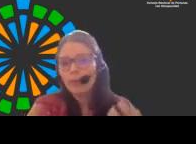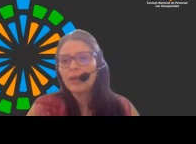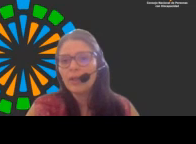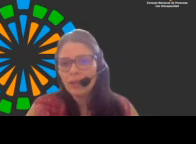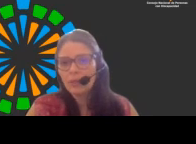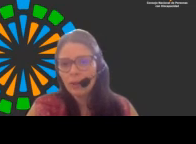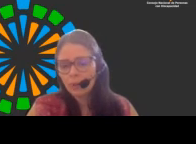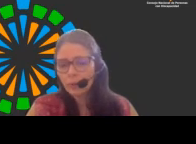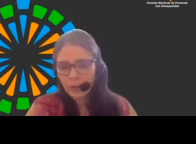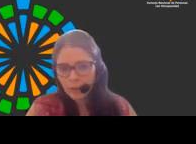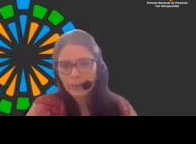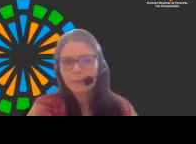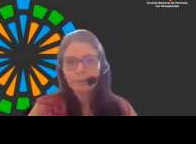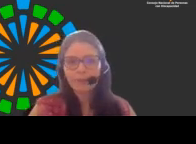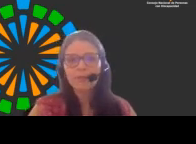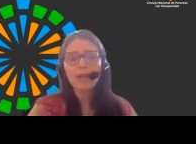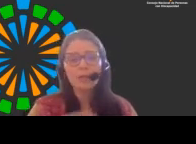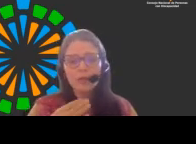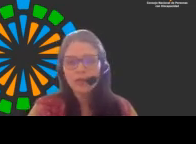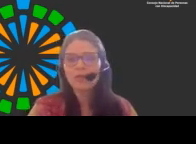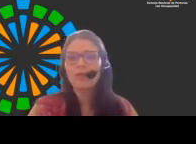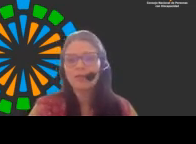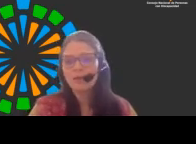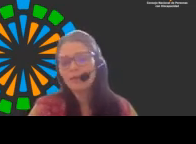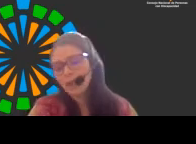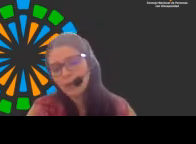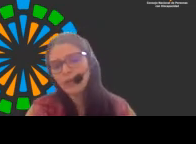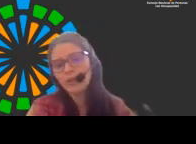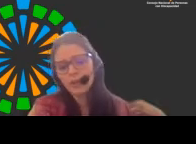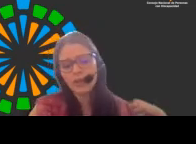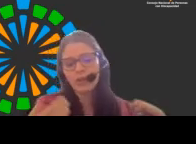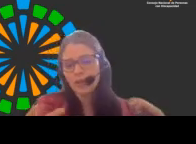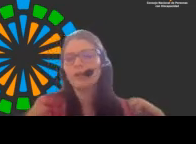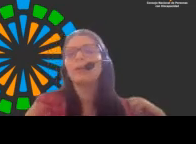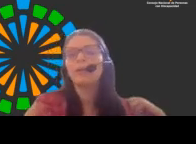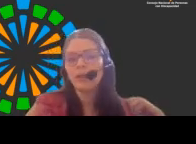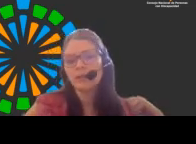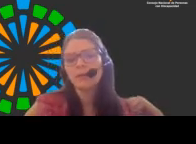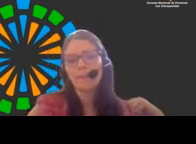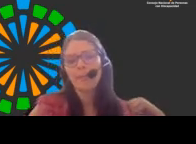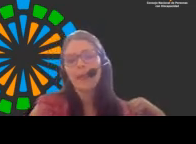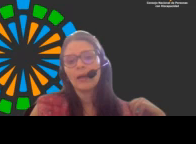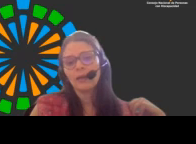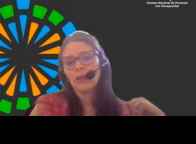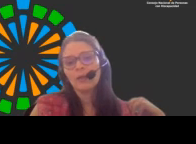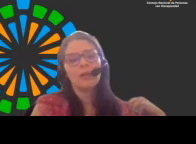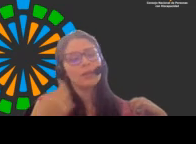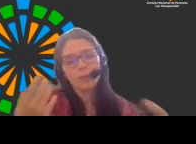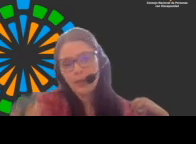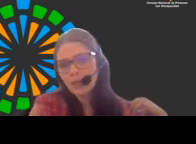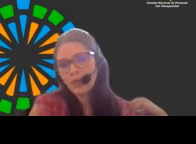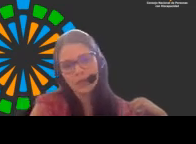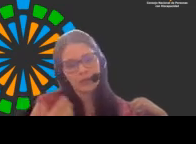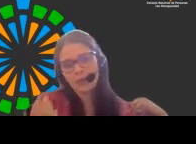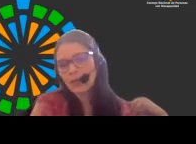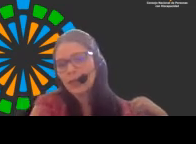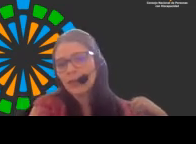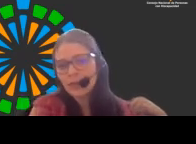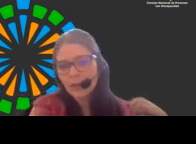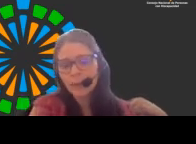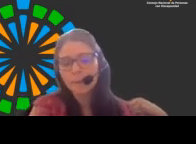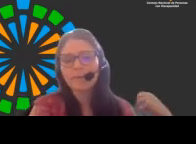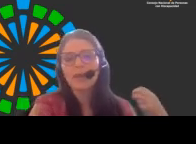verdad voy a poder adquirir una computadora Entonces es el estado quien tiene que generar medidas a través de las políticas